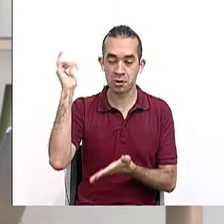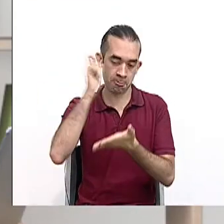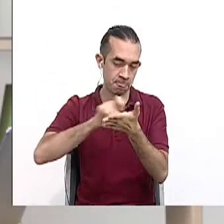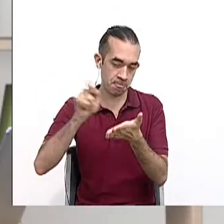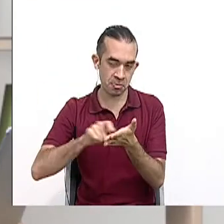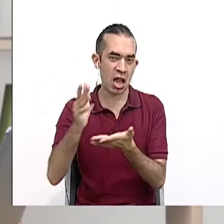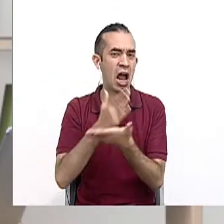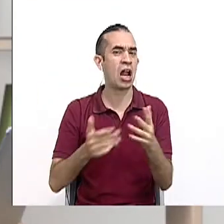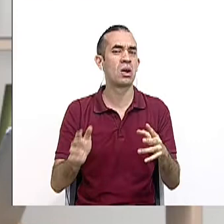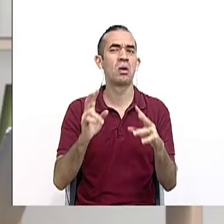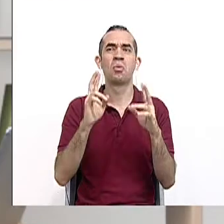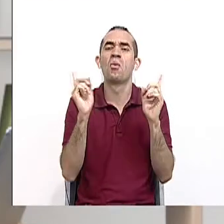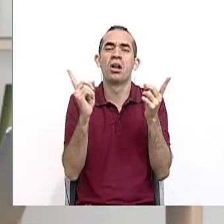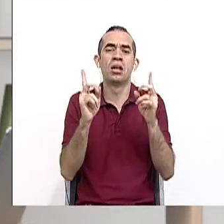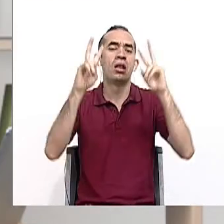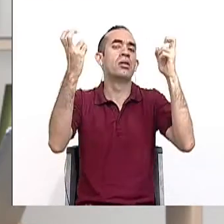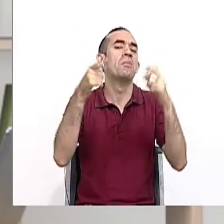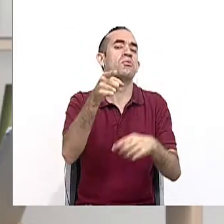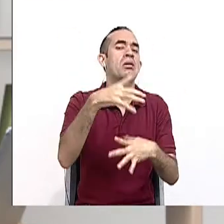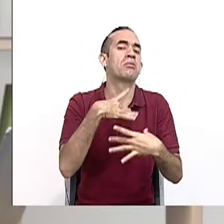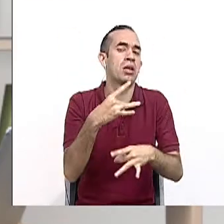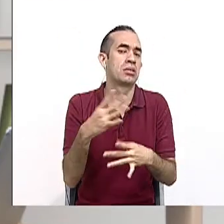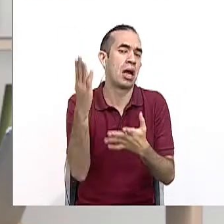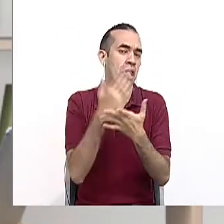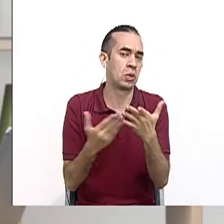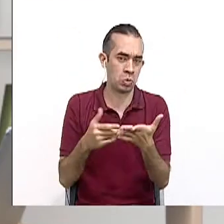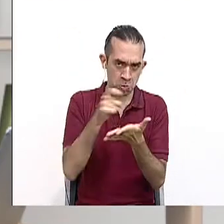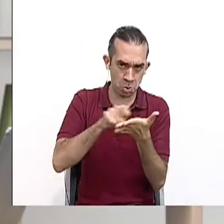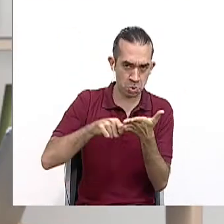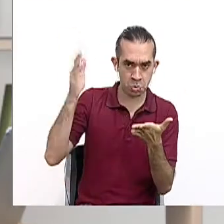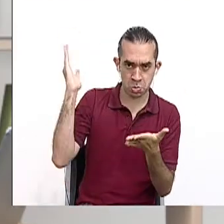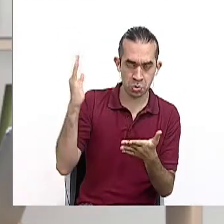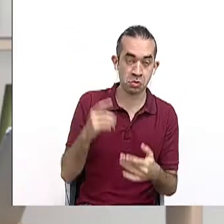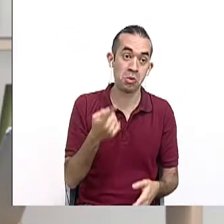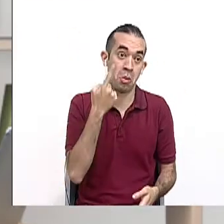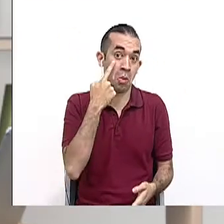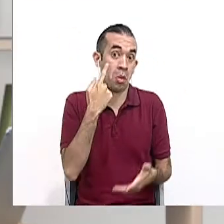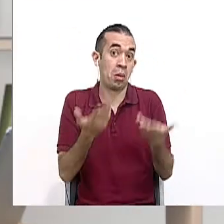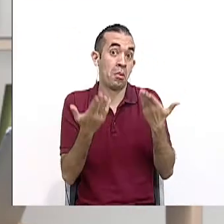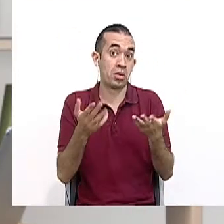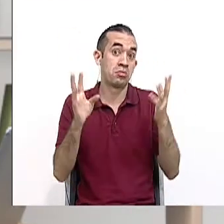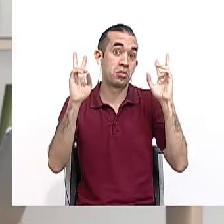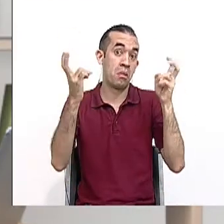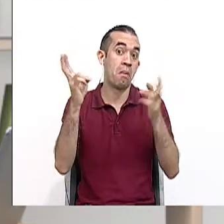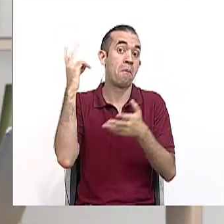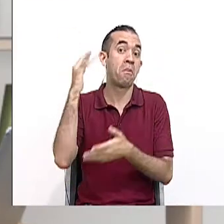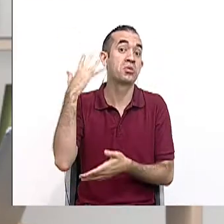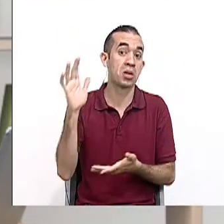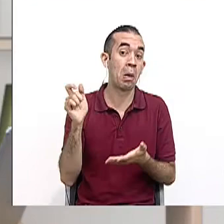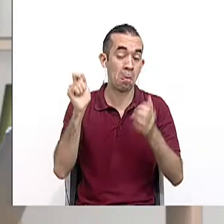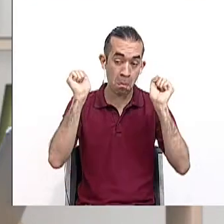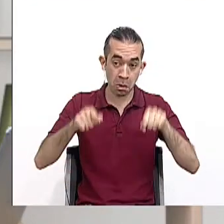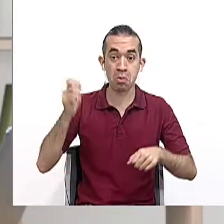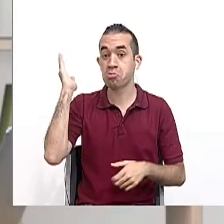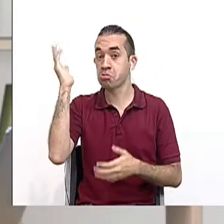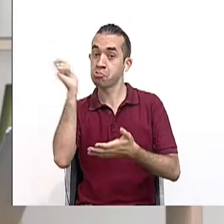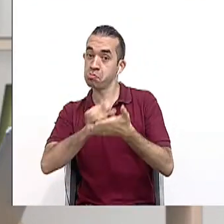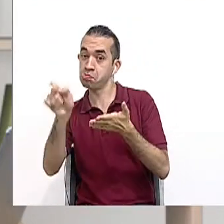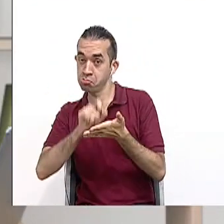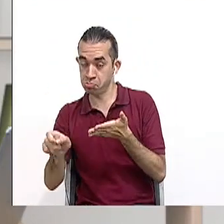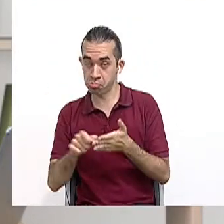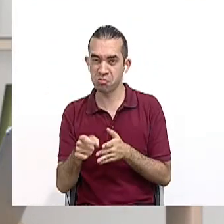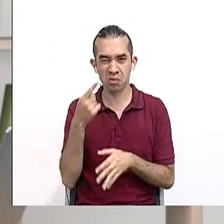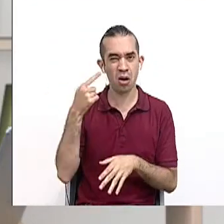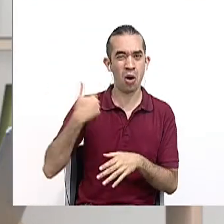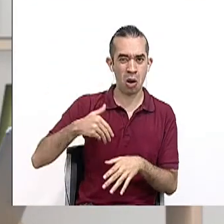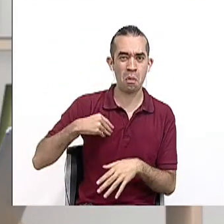de su interés. ¿Qué les parece si hacemos un texto expositivo sobre el tema de música? ¿Sí? Vean todo lo que nos habló